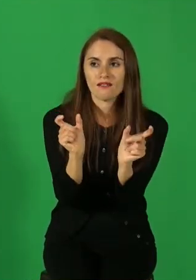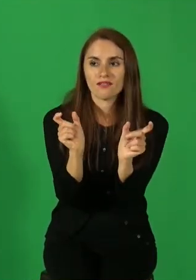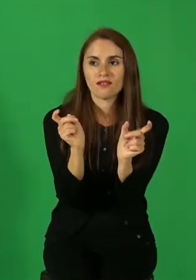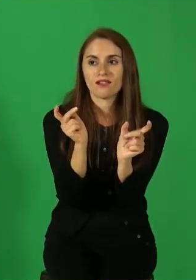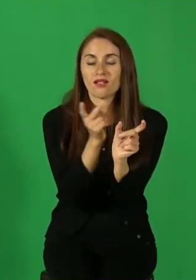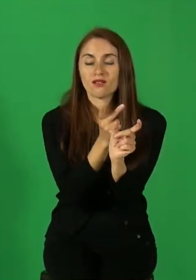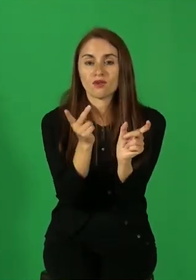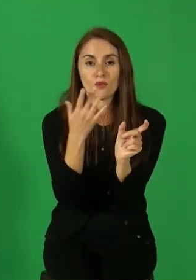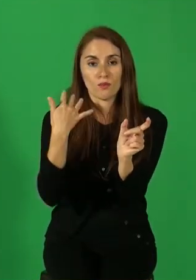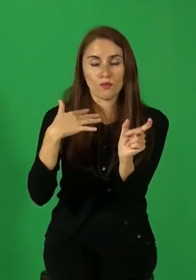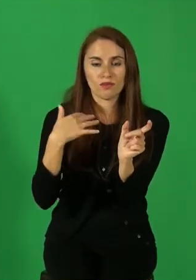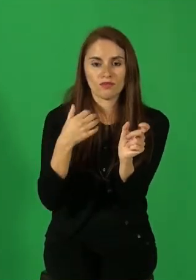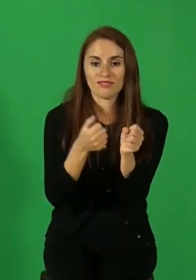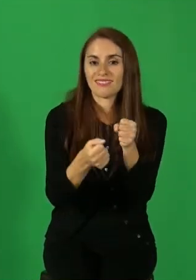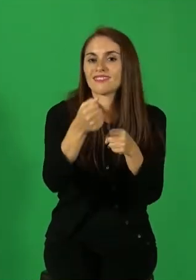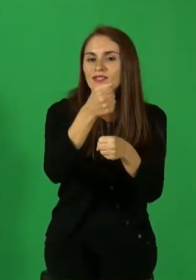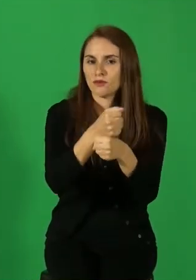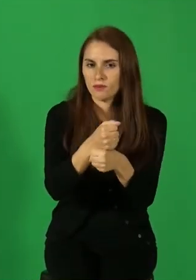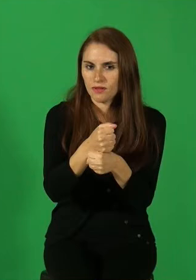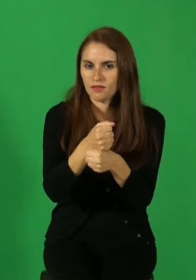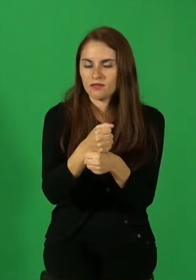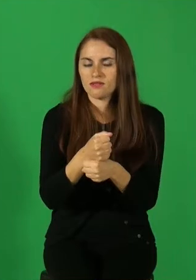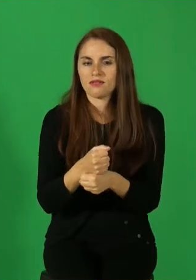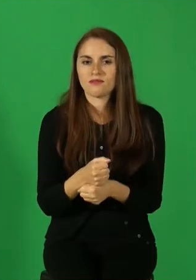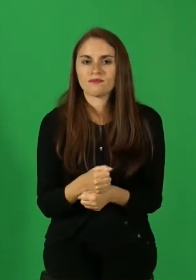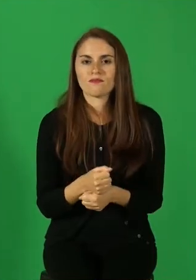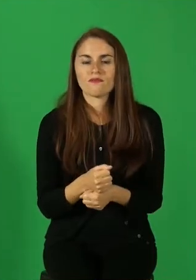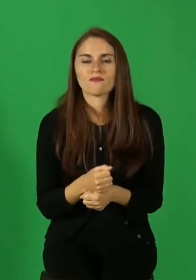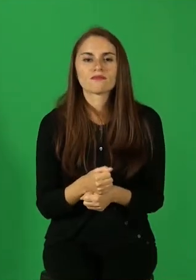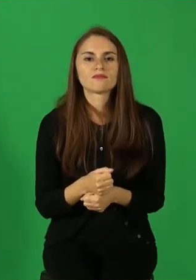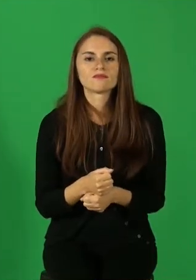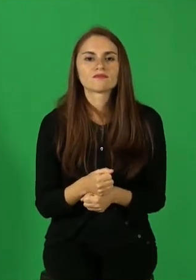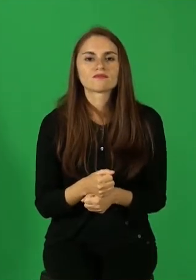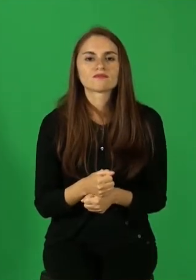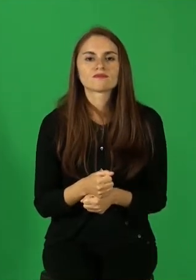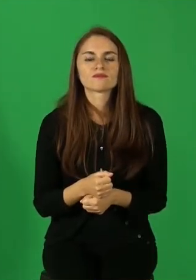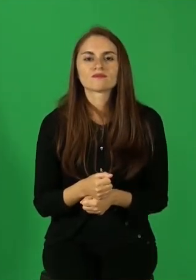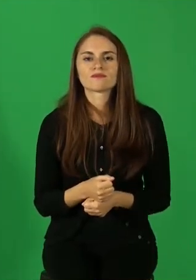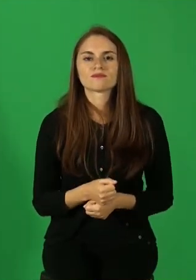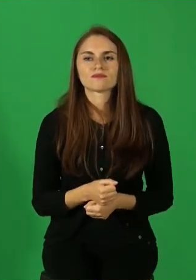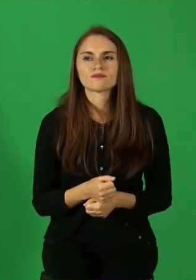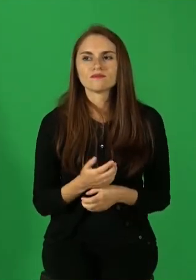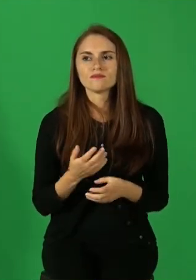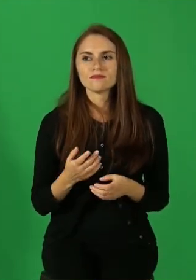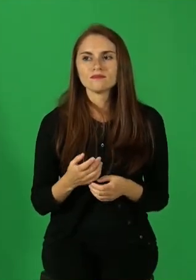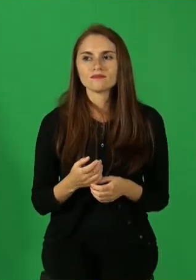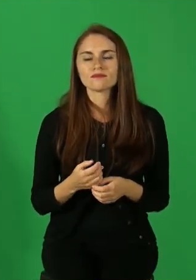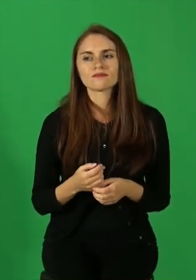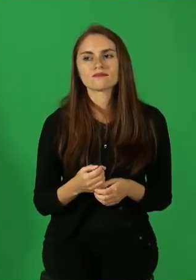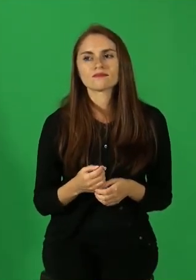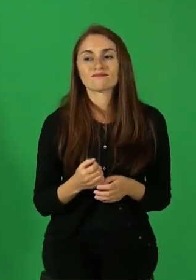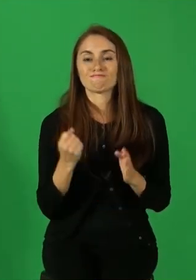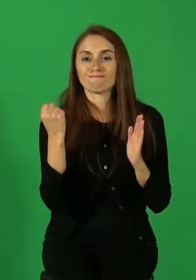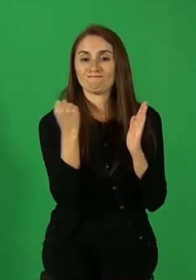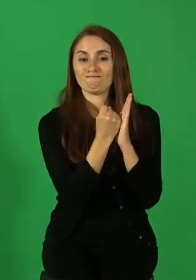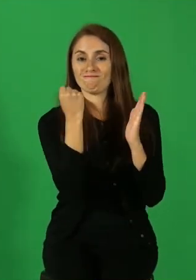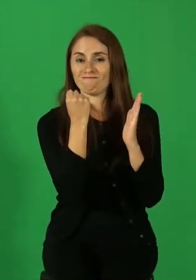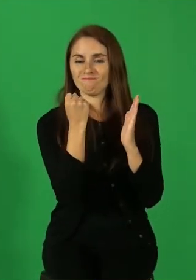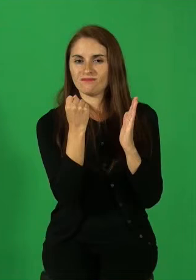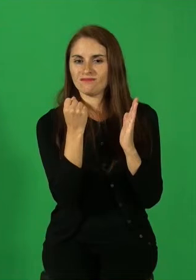destacadas y que reemplazan, en este caso, a transgredir las